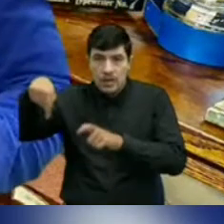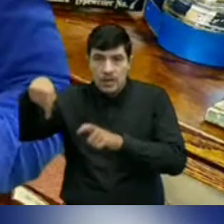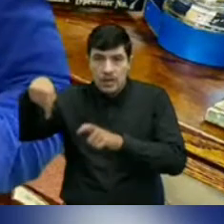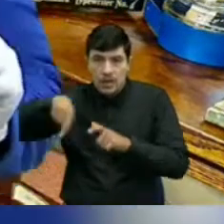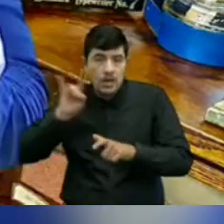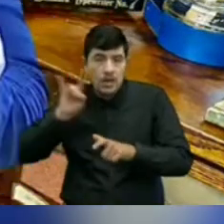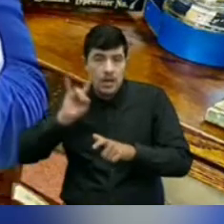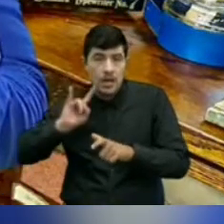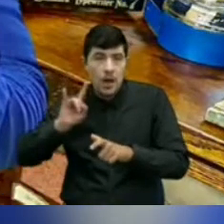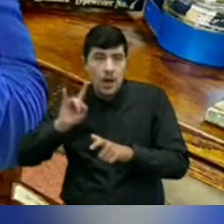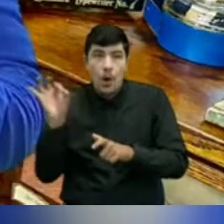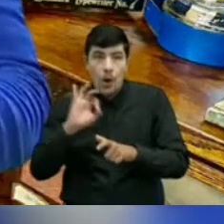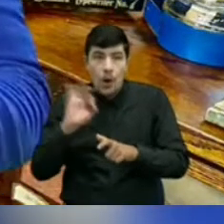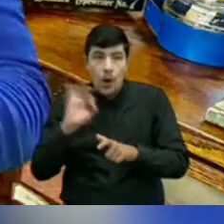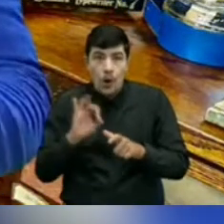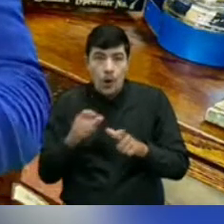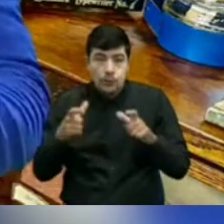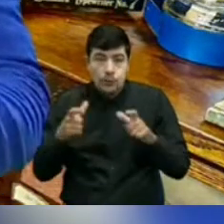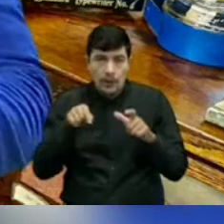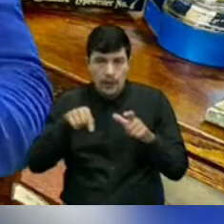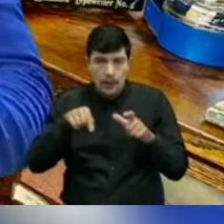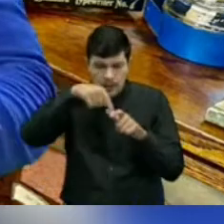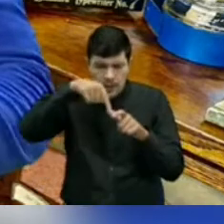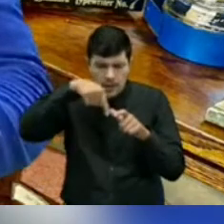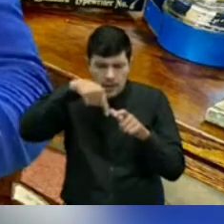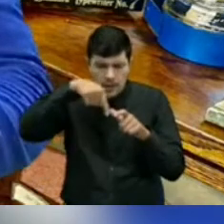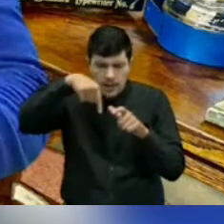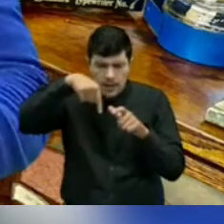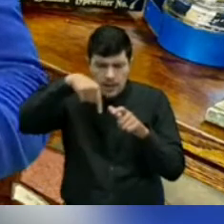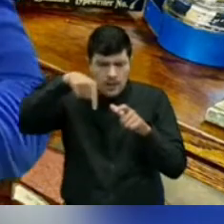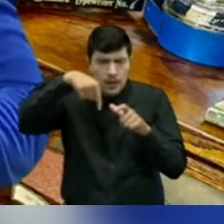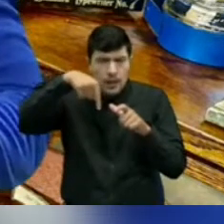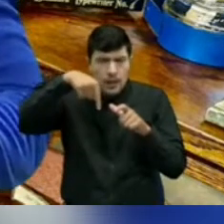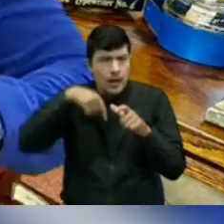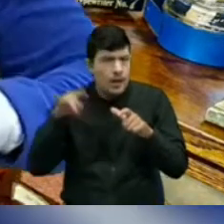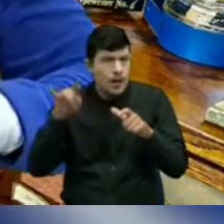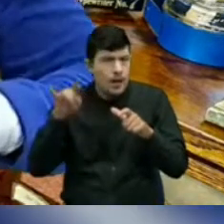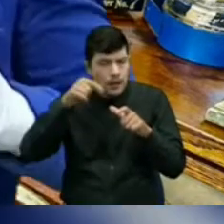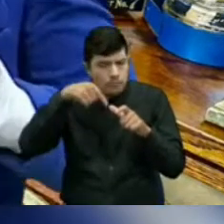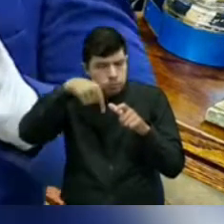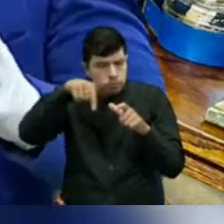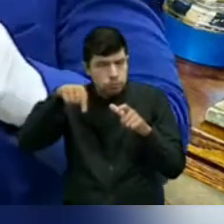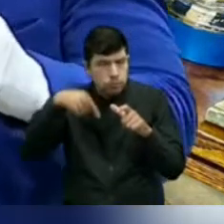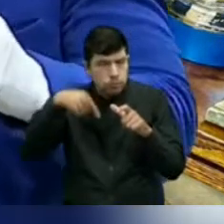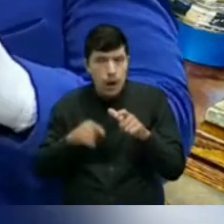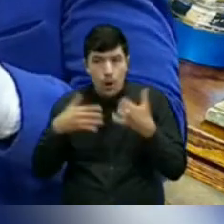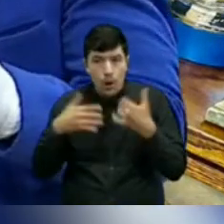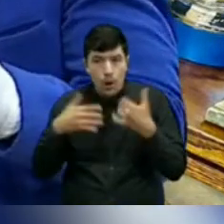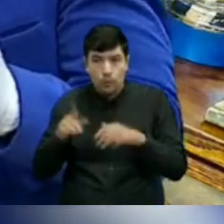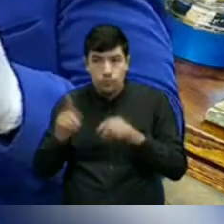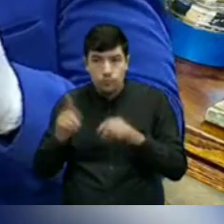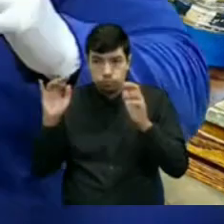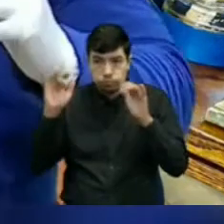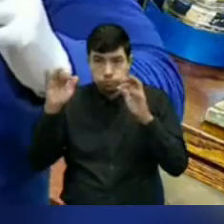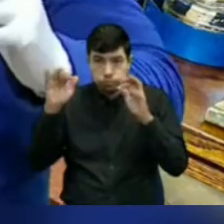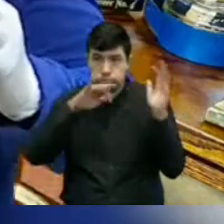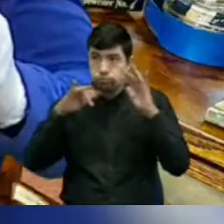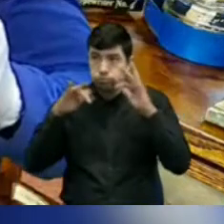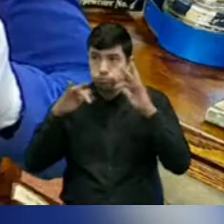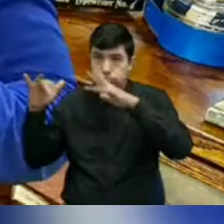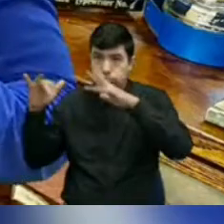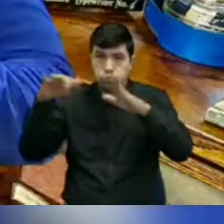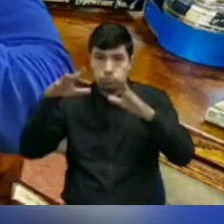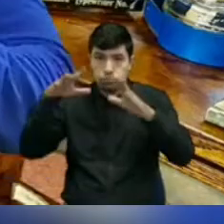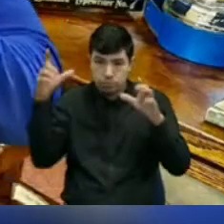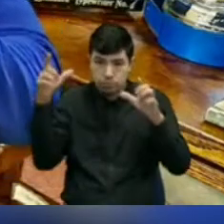fonógrafos había un lápiz que hacía vibrar una membrana y producía ondas que viajaba a través del aire y luego se metía en